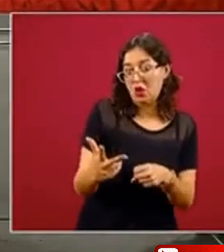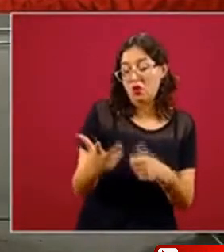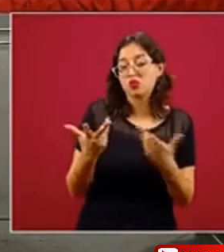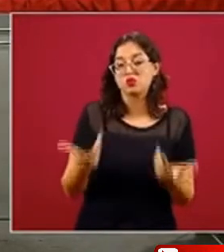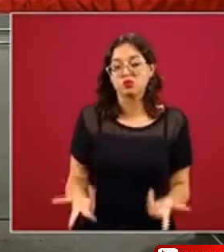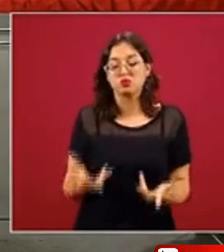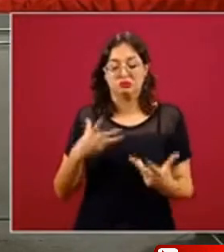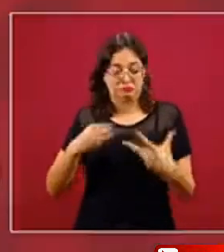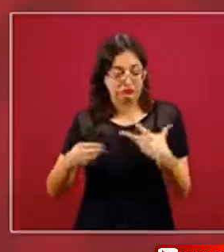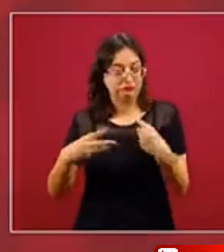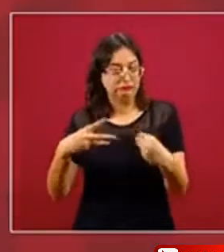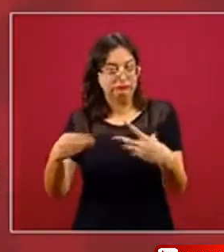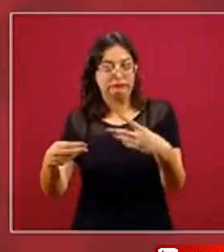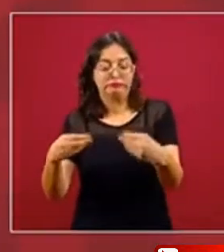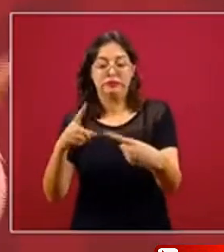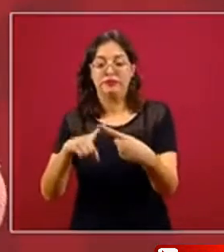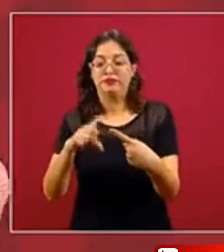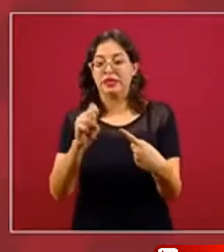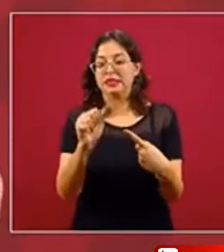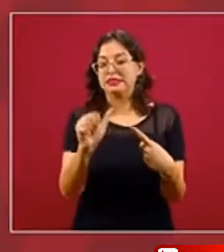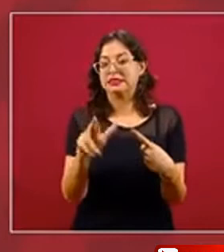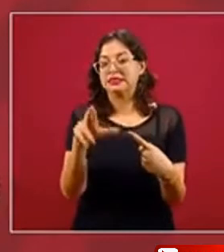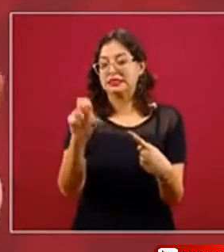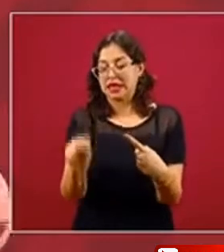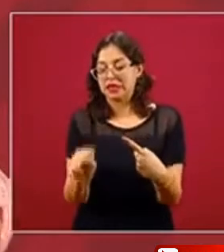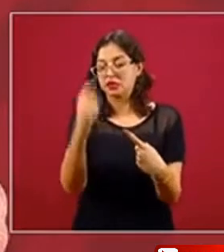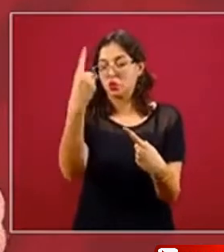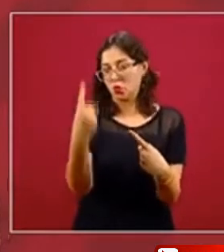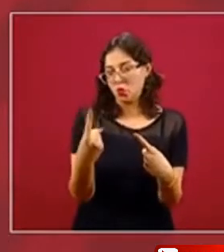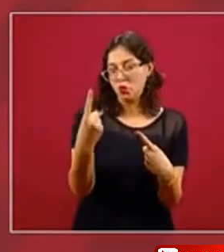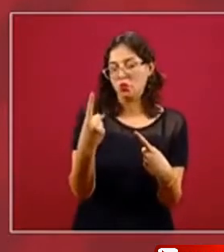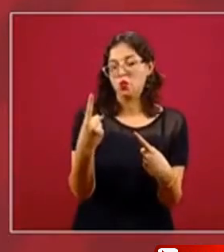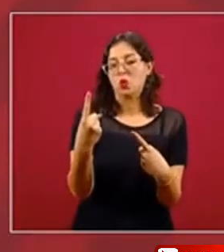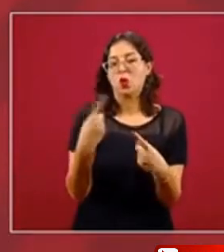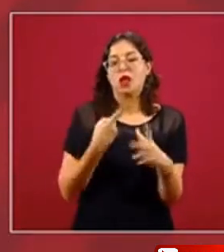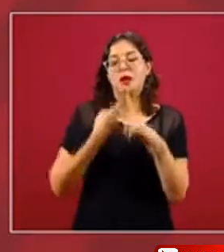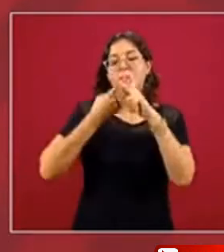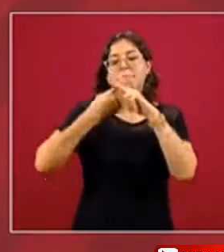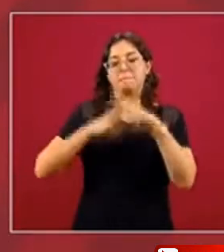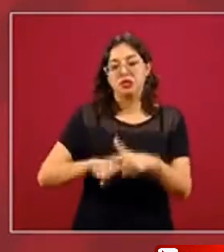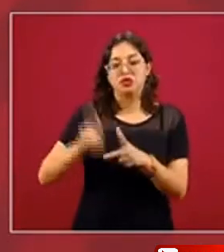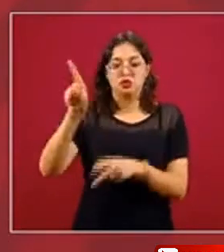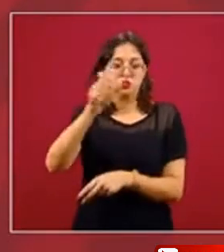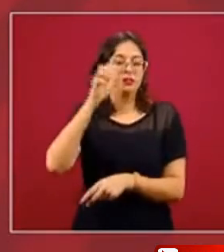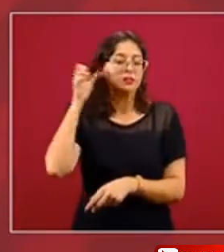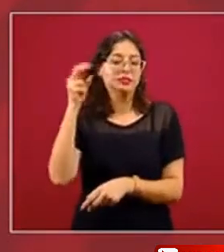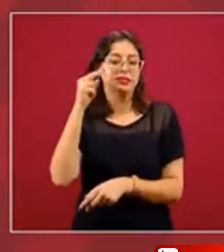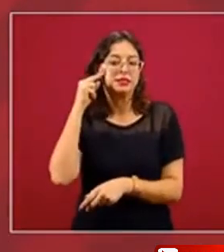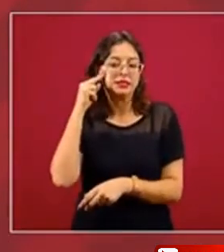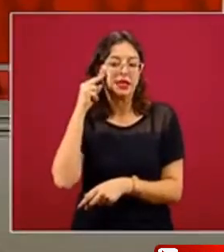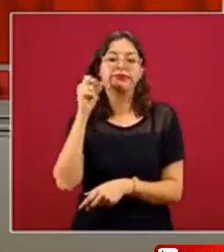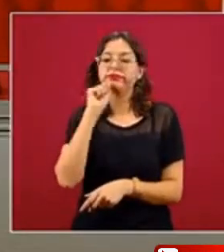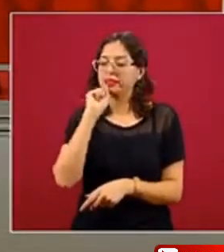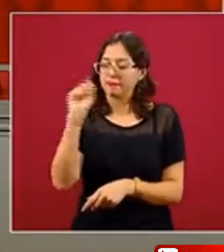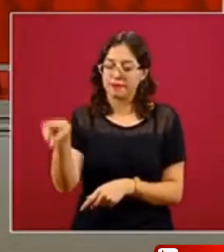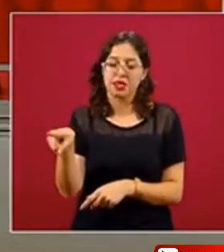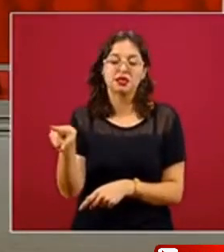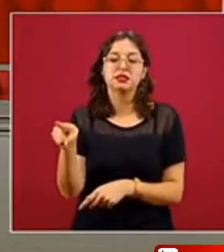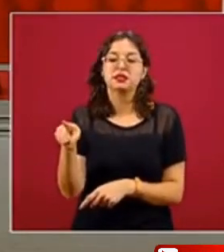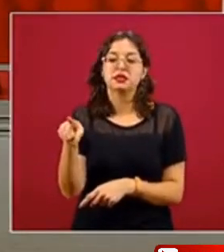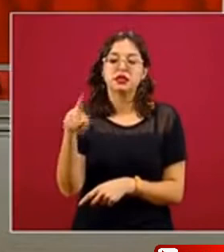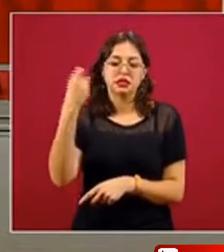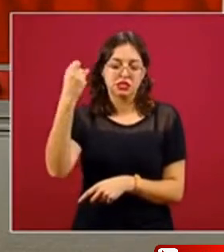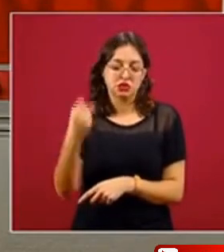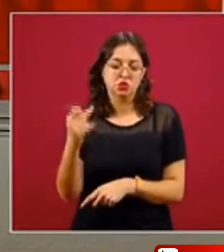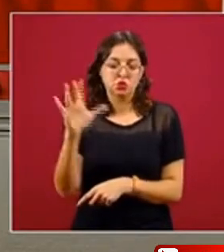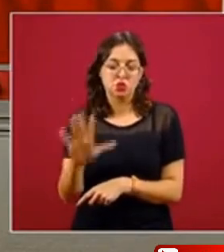sendas epidemias, la de SARS, llamada SARS-1, que empezó en China, también en China, en el sureste